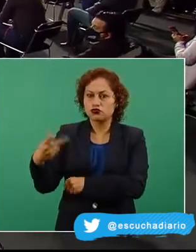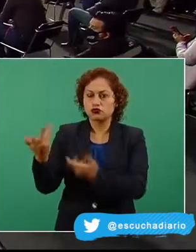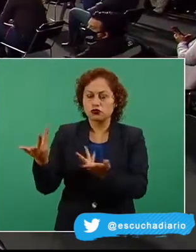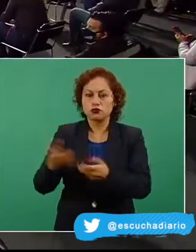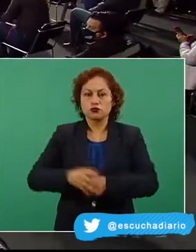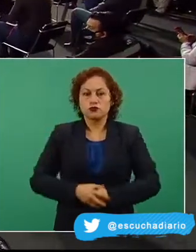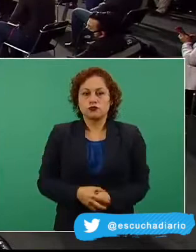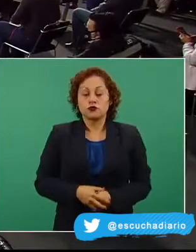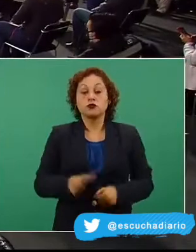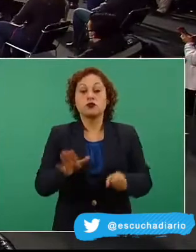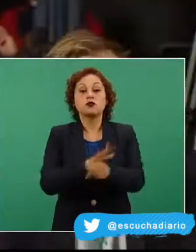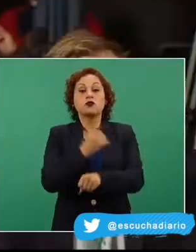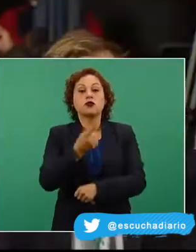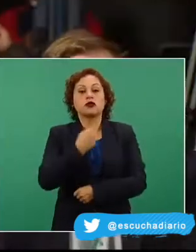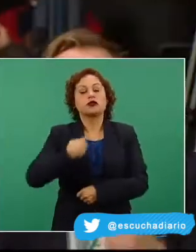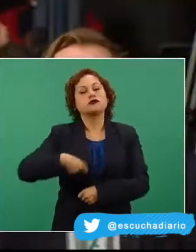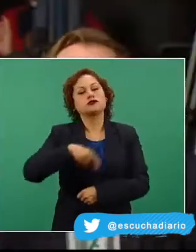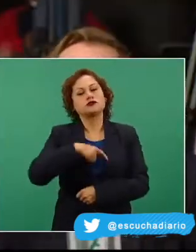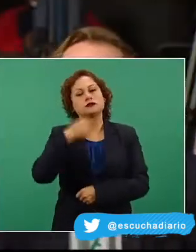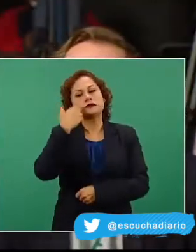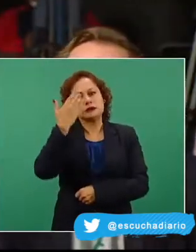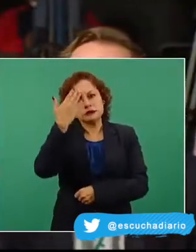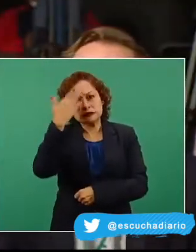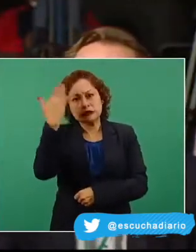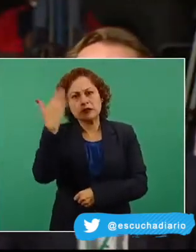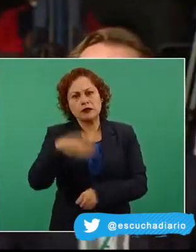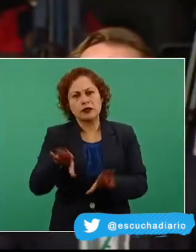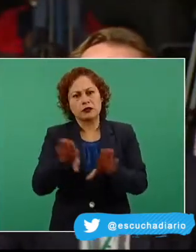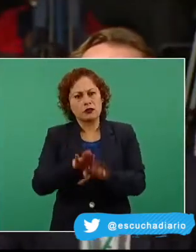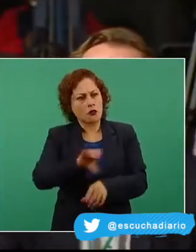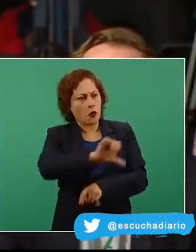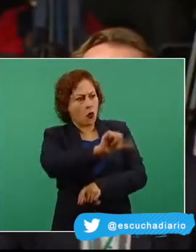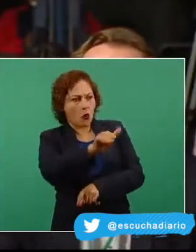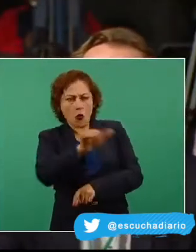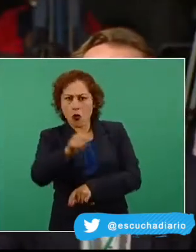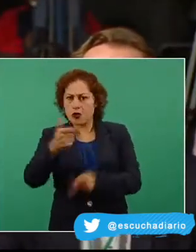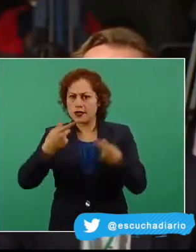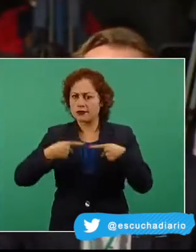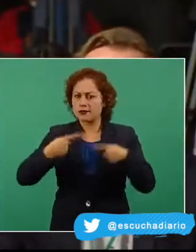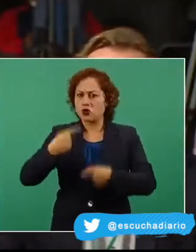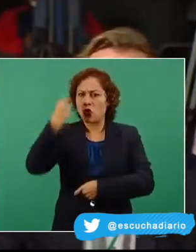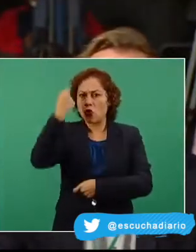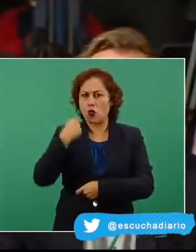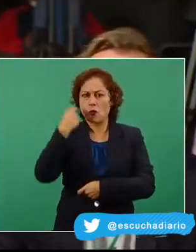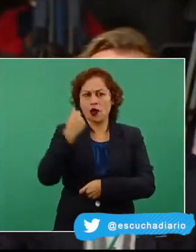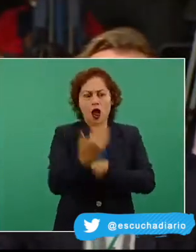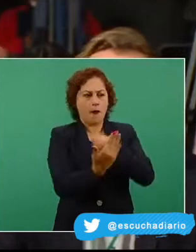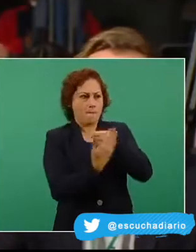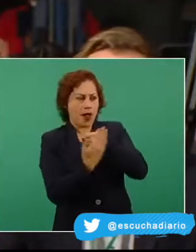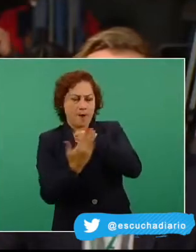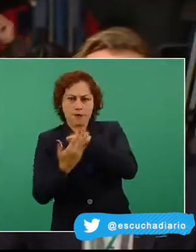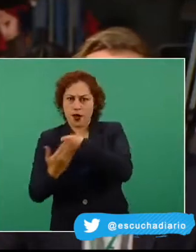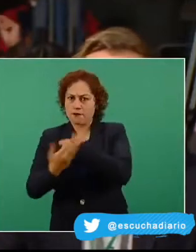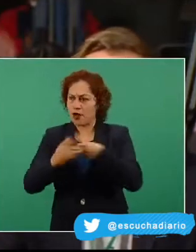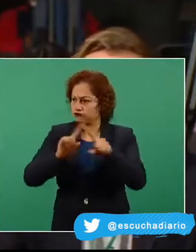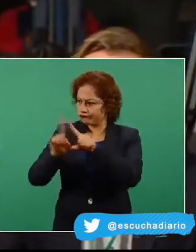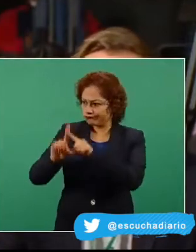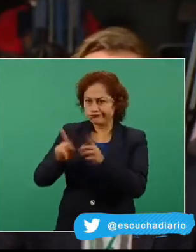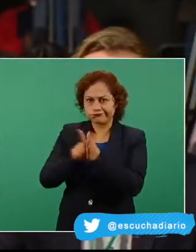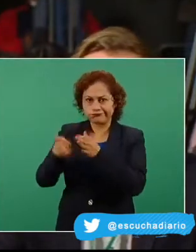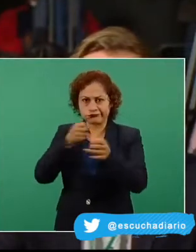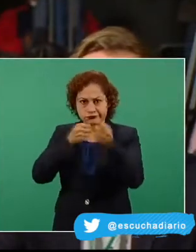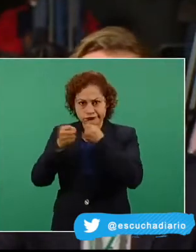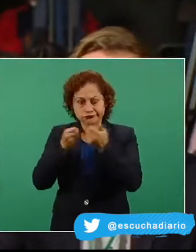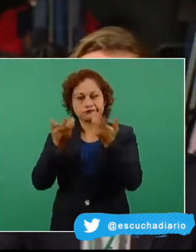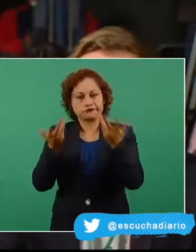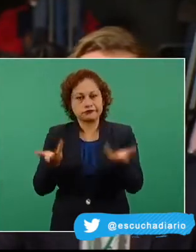nombres que fueron escritos sobre ella. Sin embargo, no fue así, ya que en la marcha no fluyeron reclamos legítimos. Ni siquiera hubo un